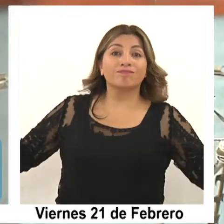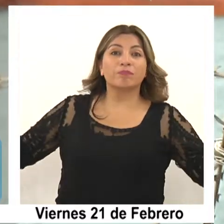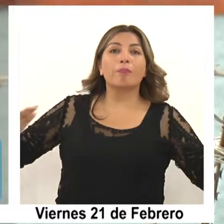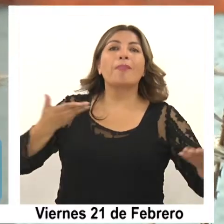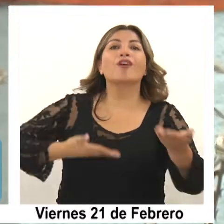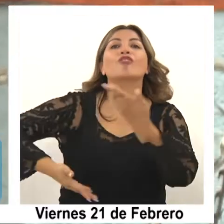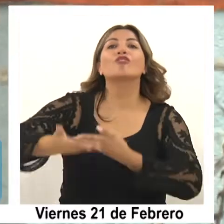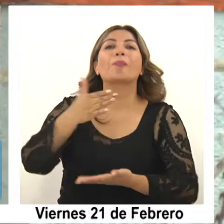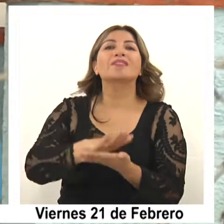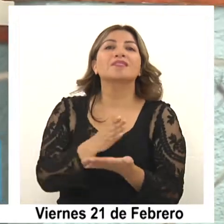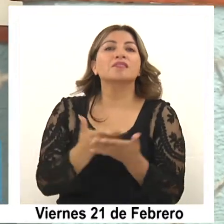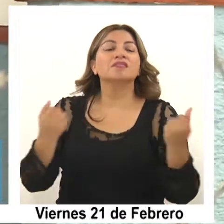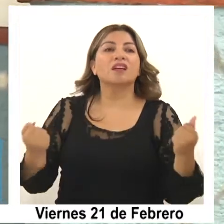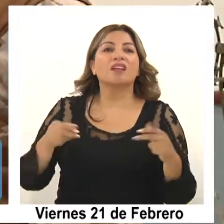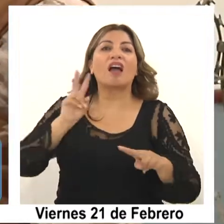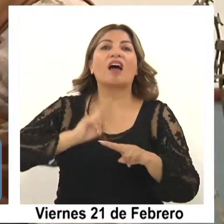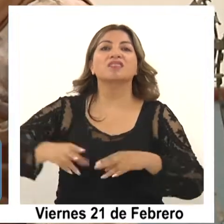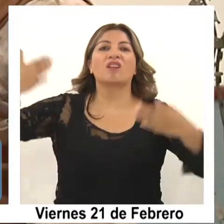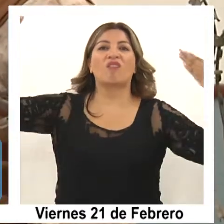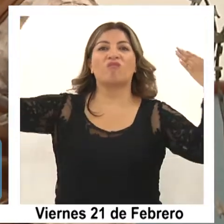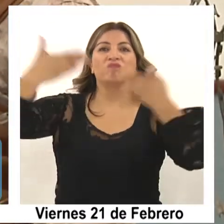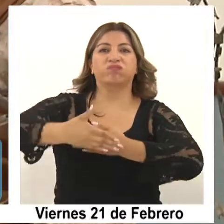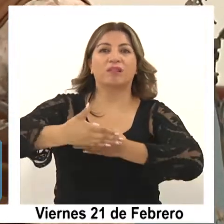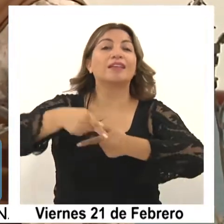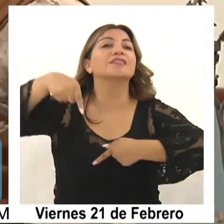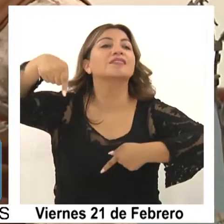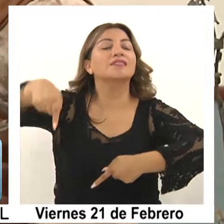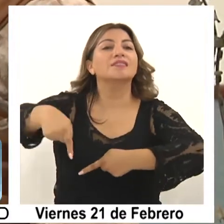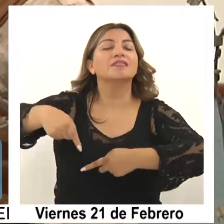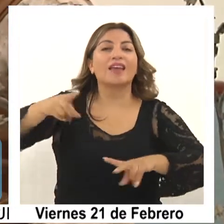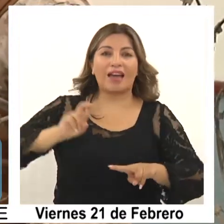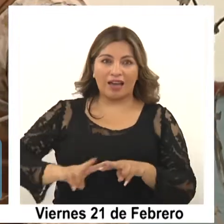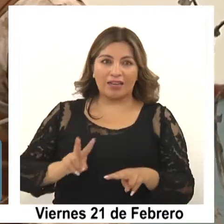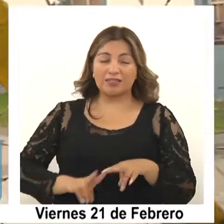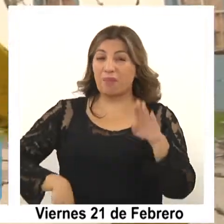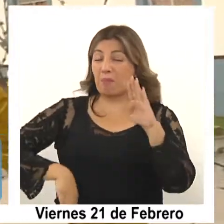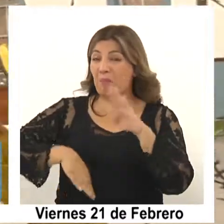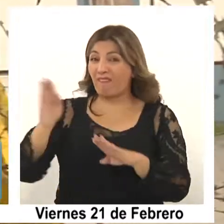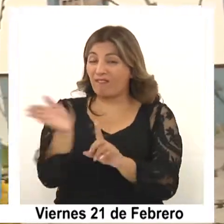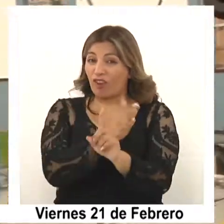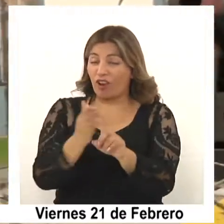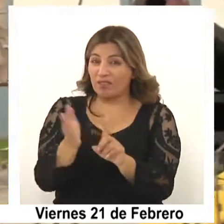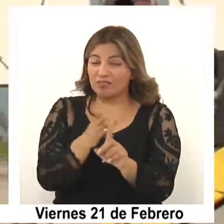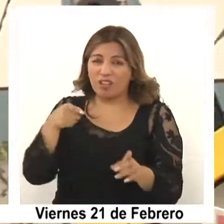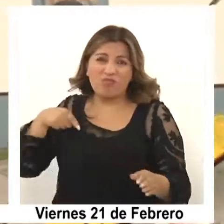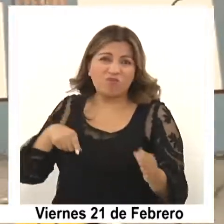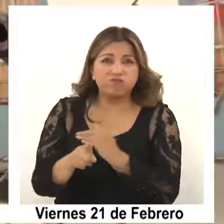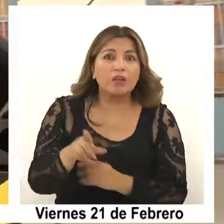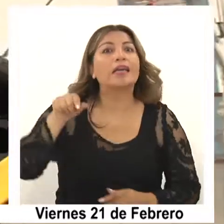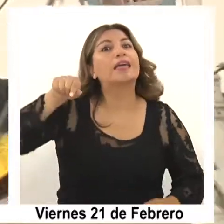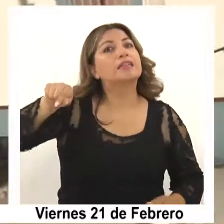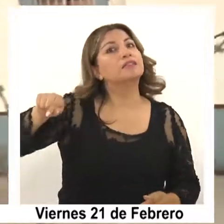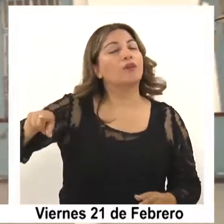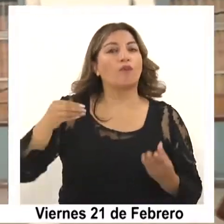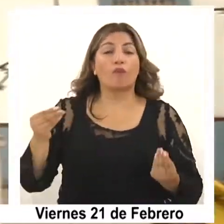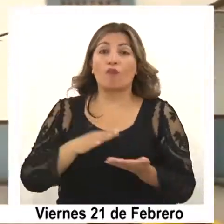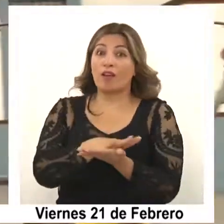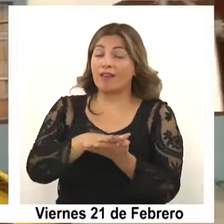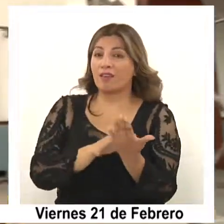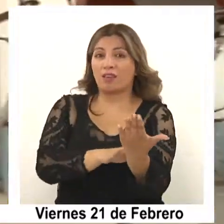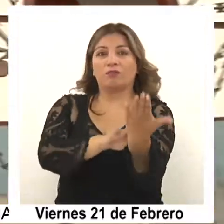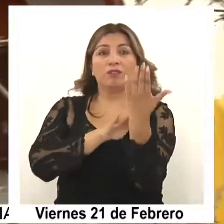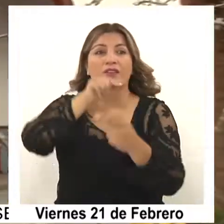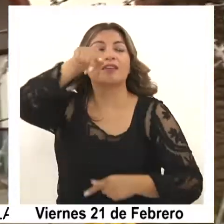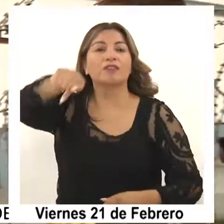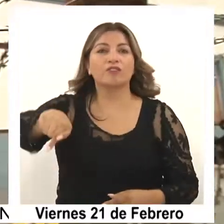abrir espacios para la sana convivencia, crean barreras que podrían ser promotoras de más violencia. Así como tampoco